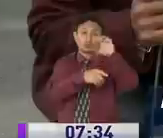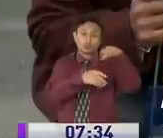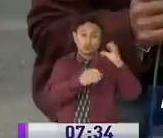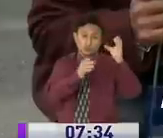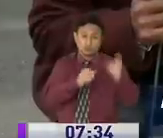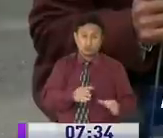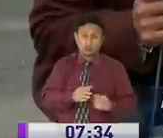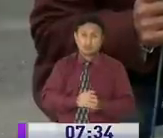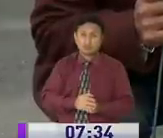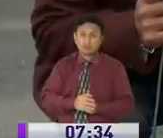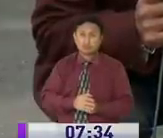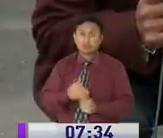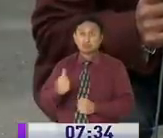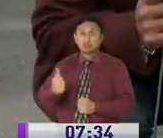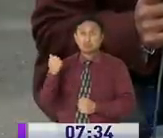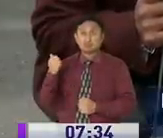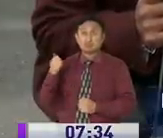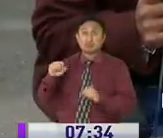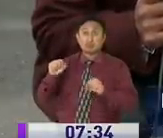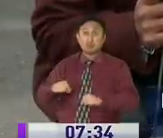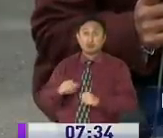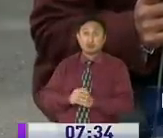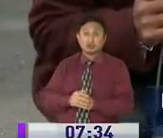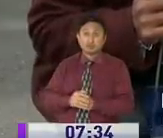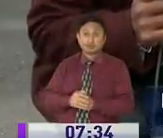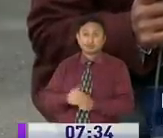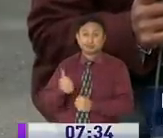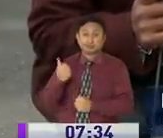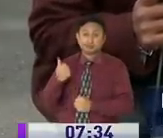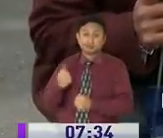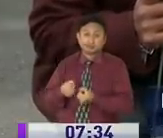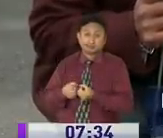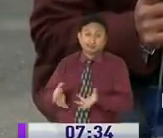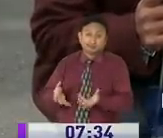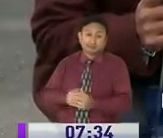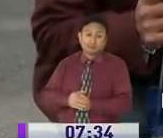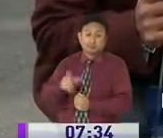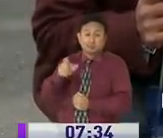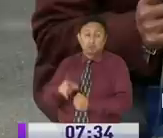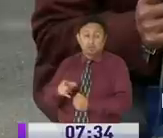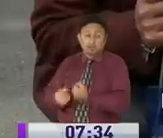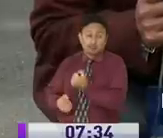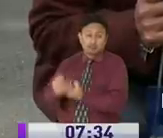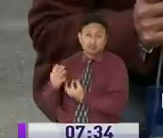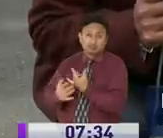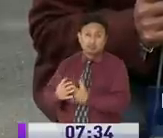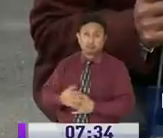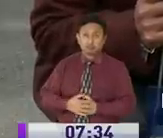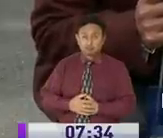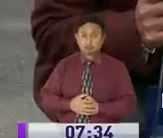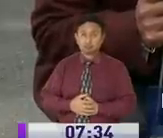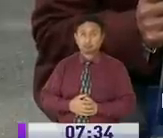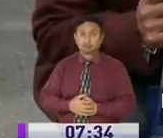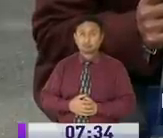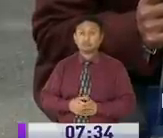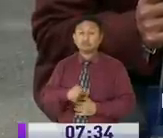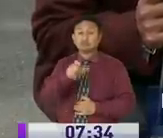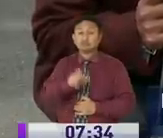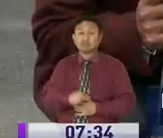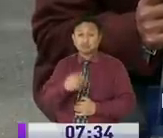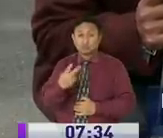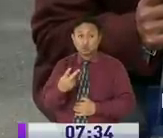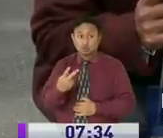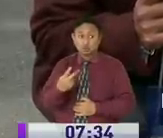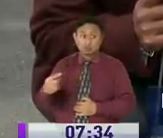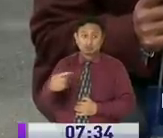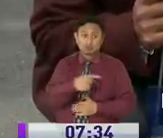la motocicleta quedó reducida a chatarra, el populacho le prendió fuego. Los sospechosos corrieron con mejor suerte, la policía